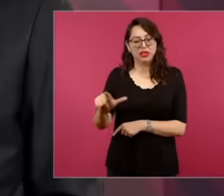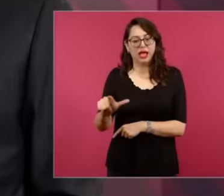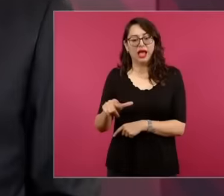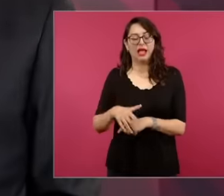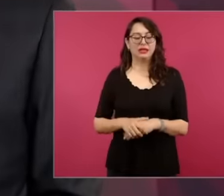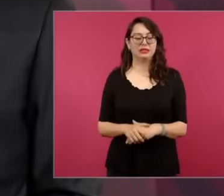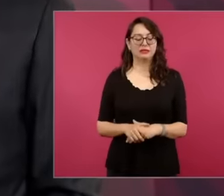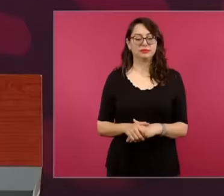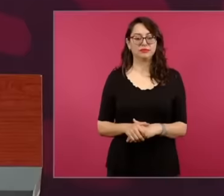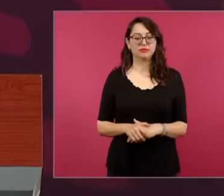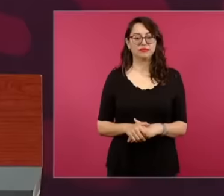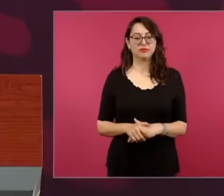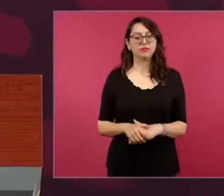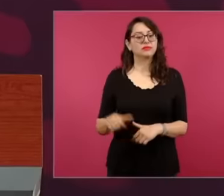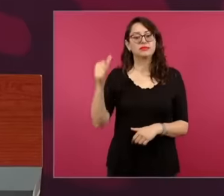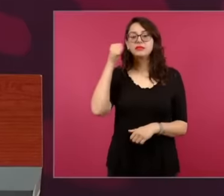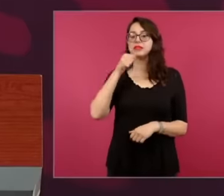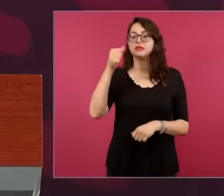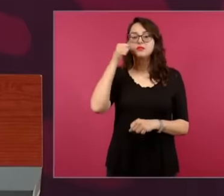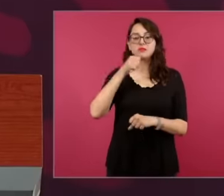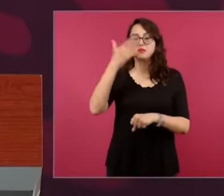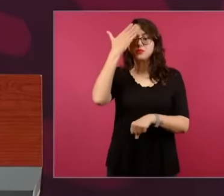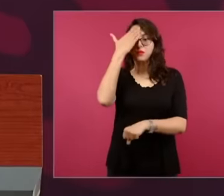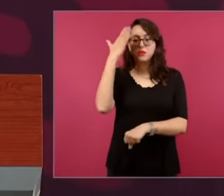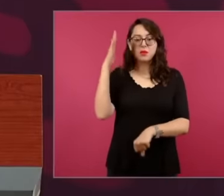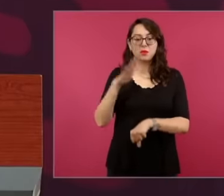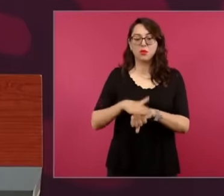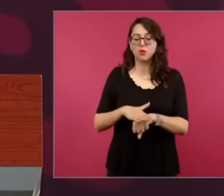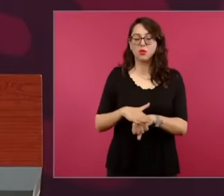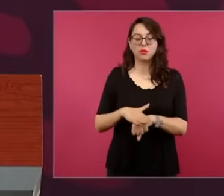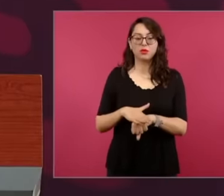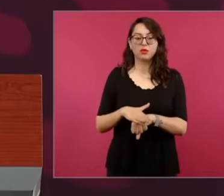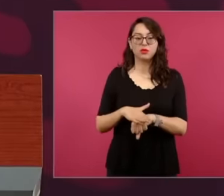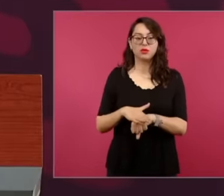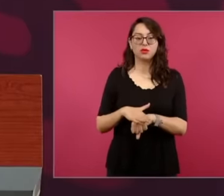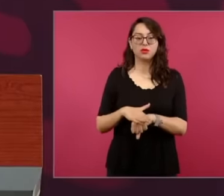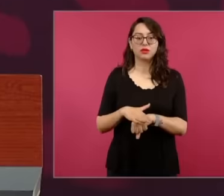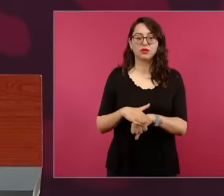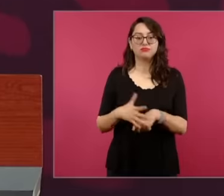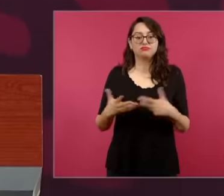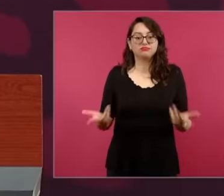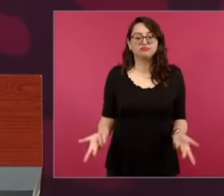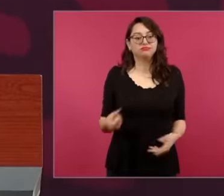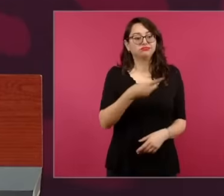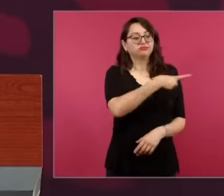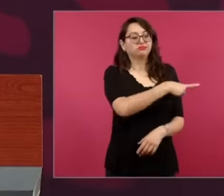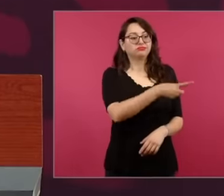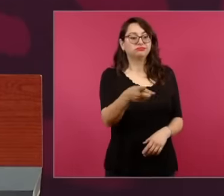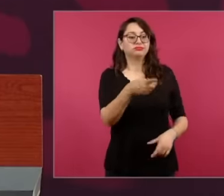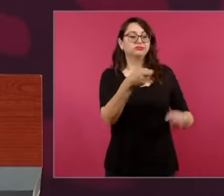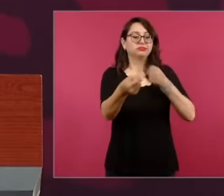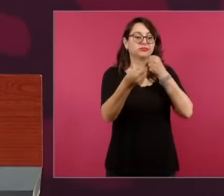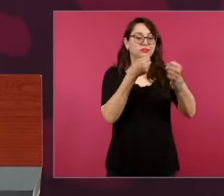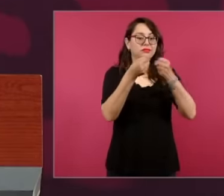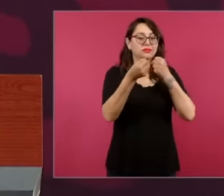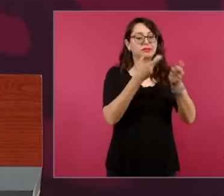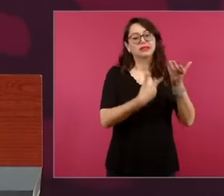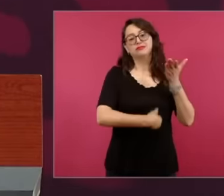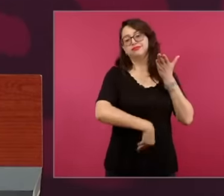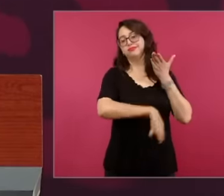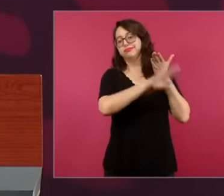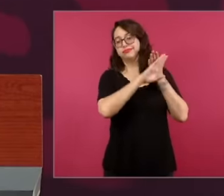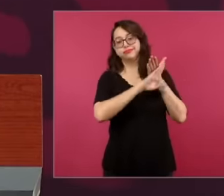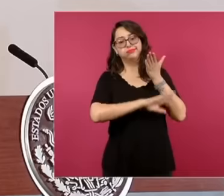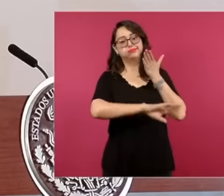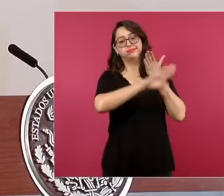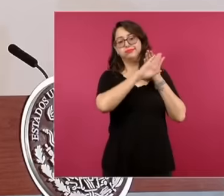Hay algo que no se me va a olvidar. Teníamos, para variar, toda la prensa en contra. En ese